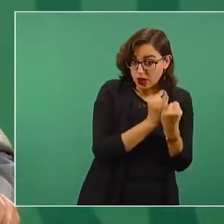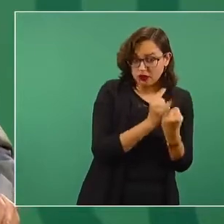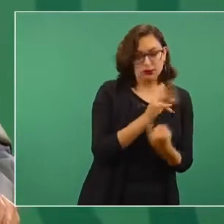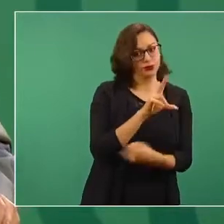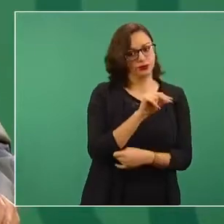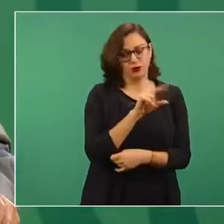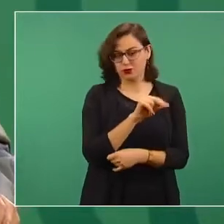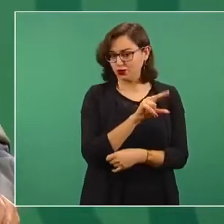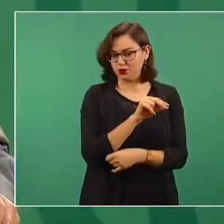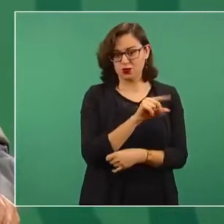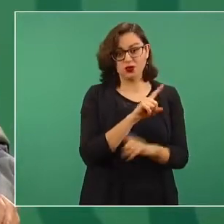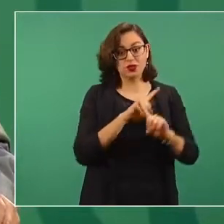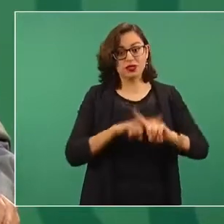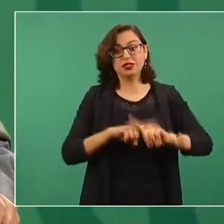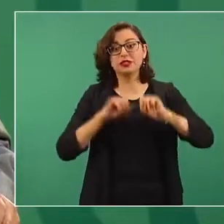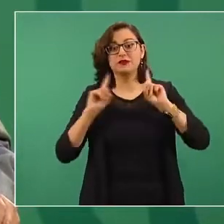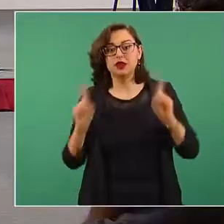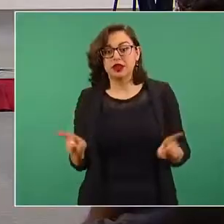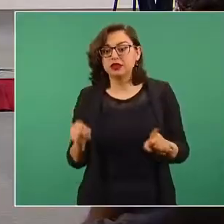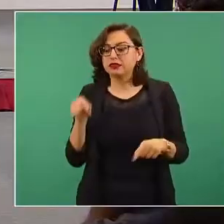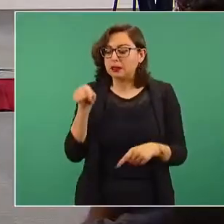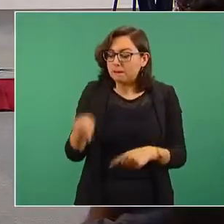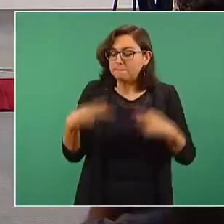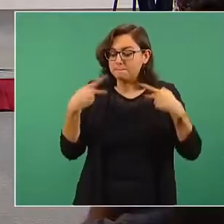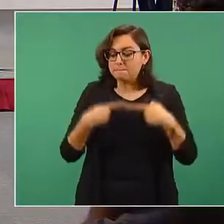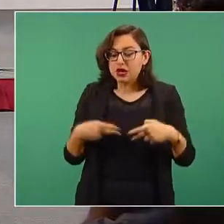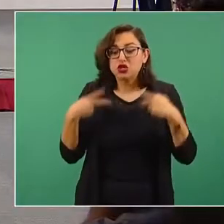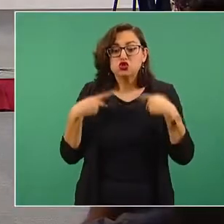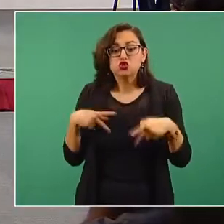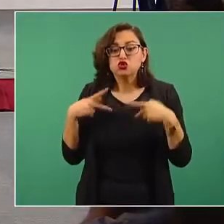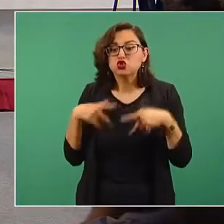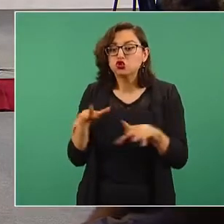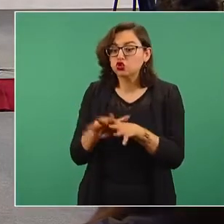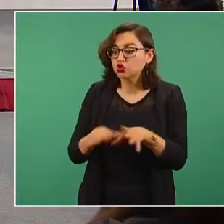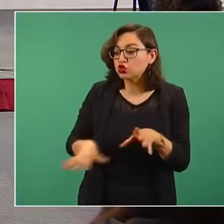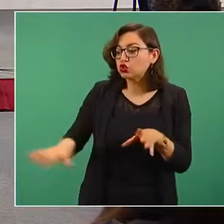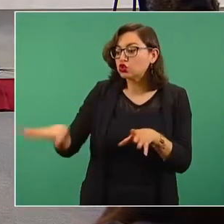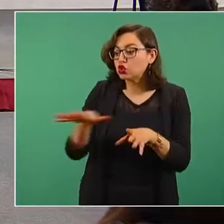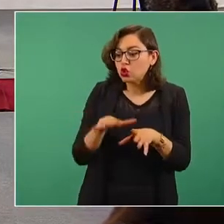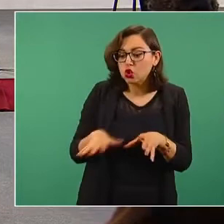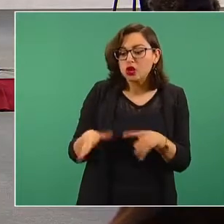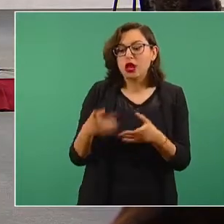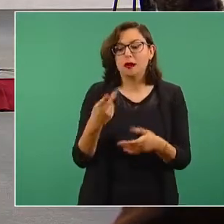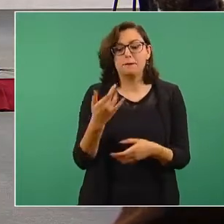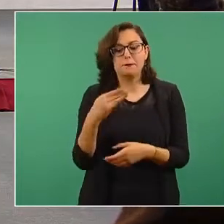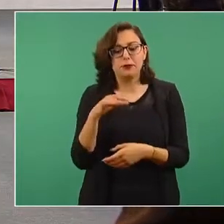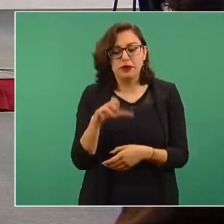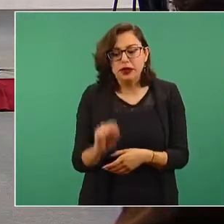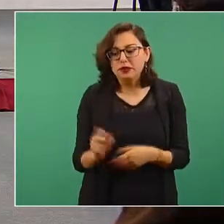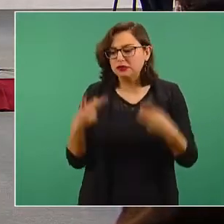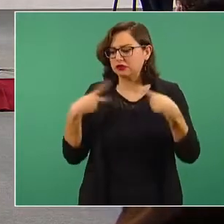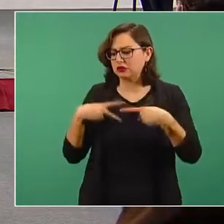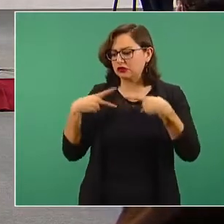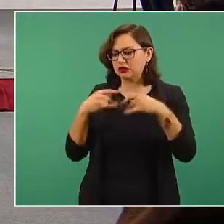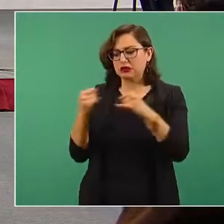muy pequeños. El viene, viene. Sí, mande. El viene, viene, ¿no? Sí.